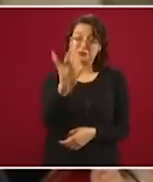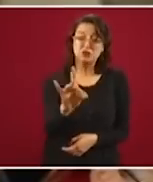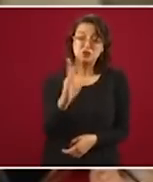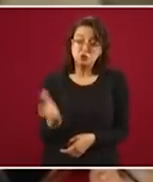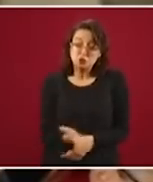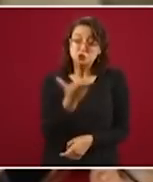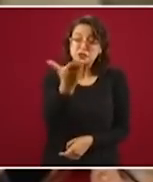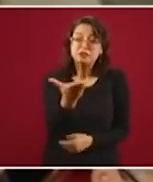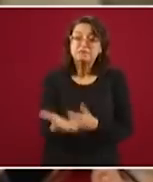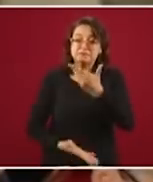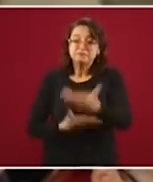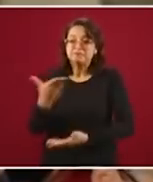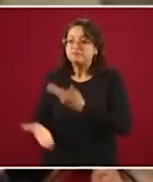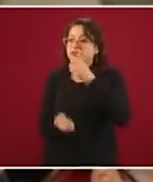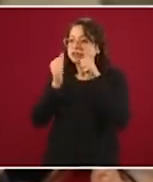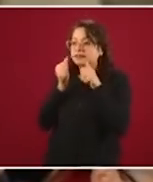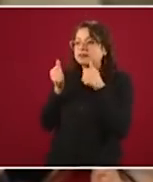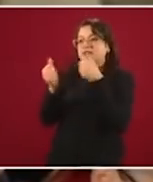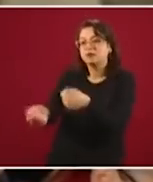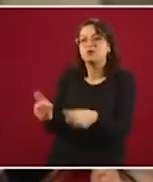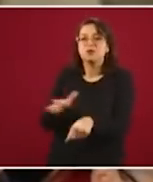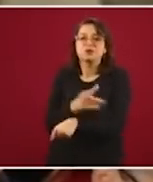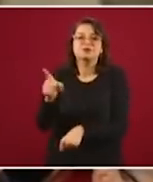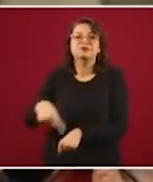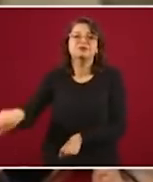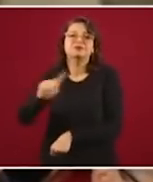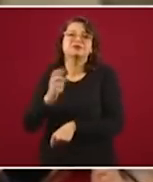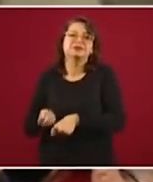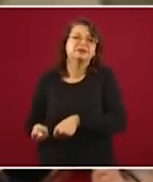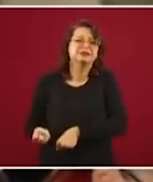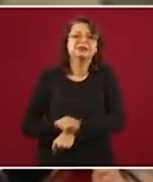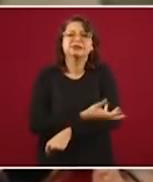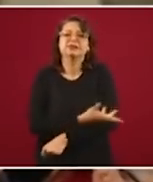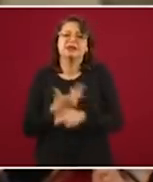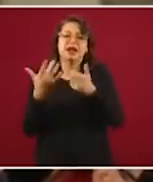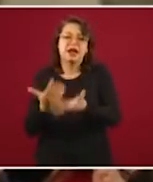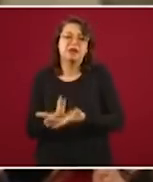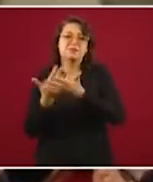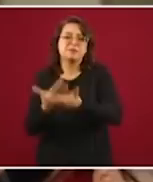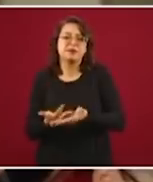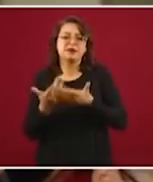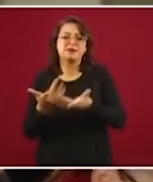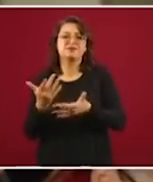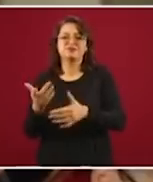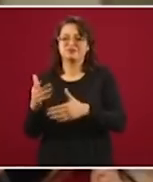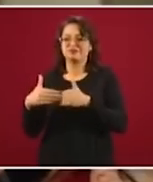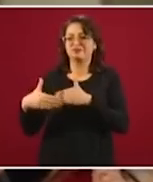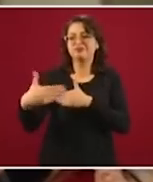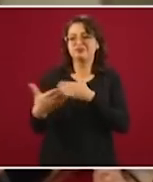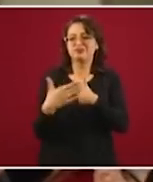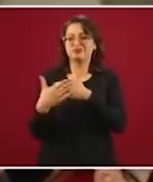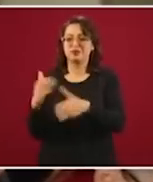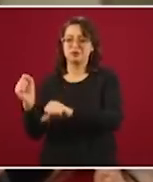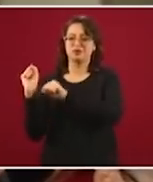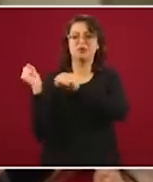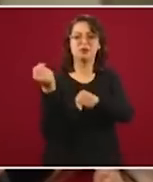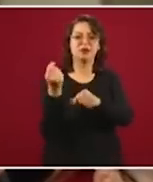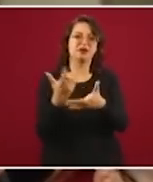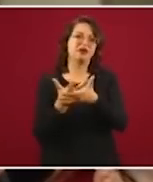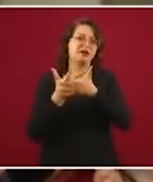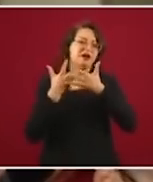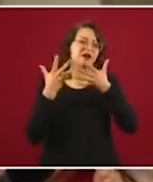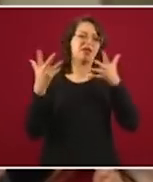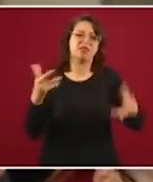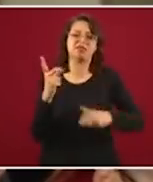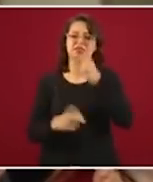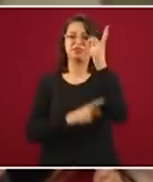de que se les reciba, se les atienda, porque pues ellos están muy entusiasmados al respecto de lo que es la proyección del béisbol como uno de los grandes deportes, como usted